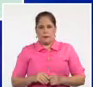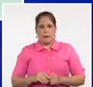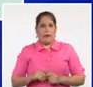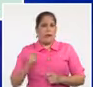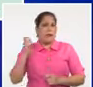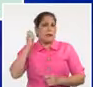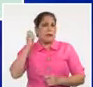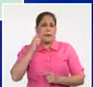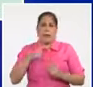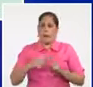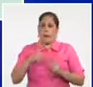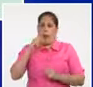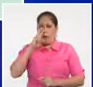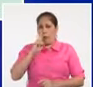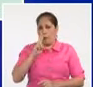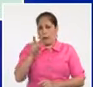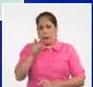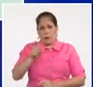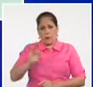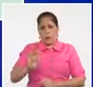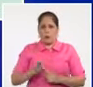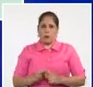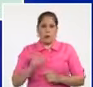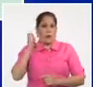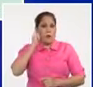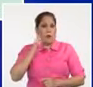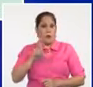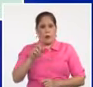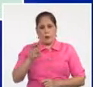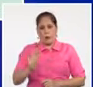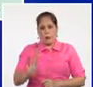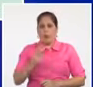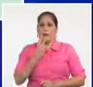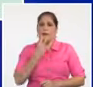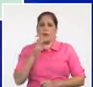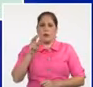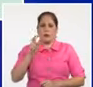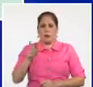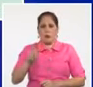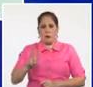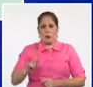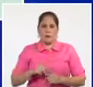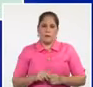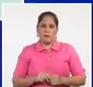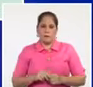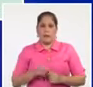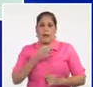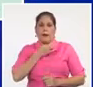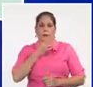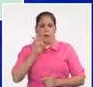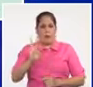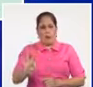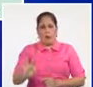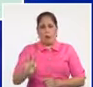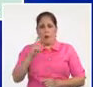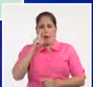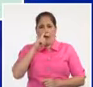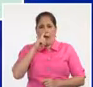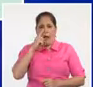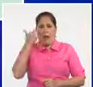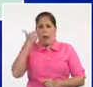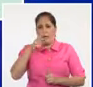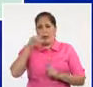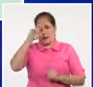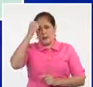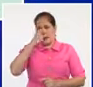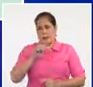5, Nuevitas 18, Florida 4, Vertientes 12, Esmeralda 8, Najasa 5,